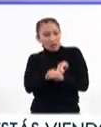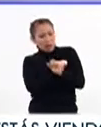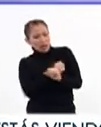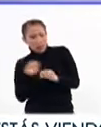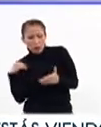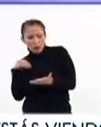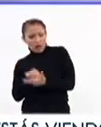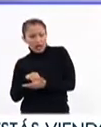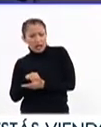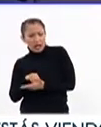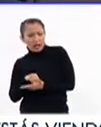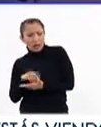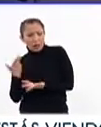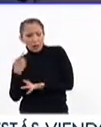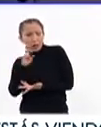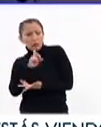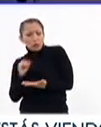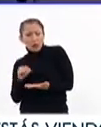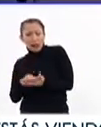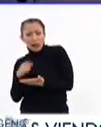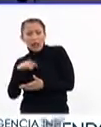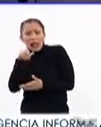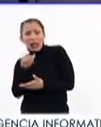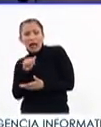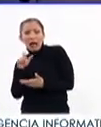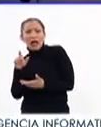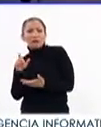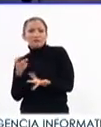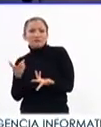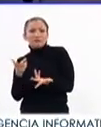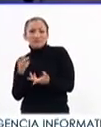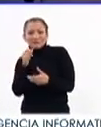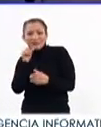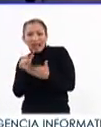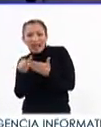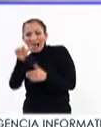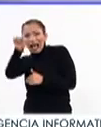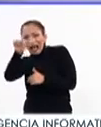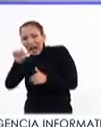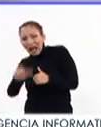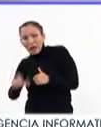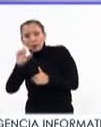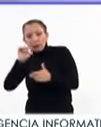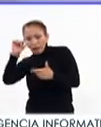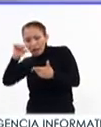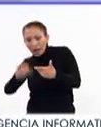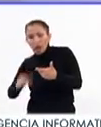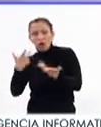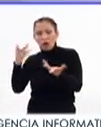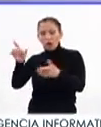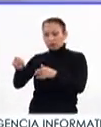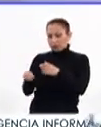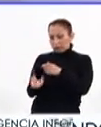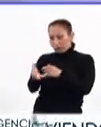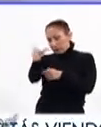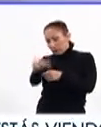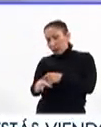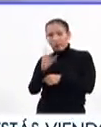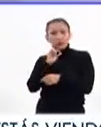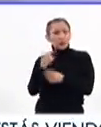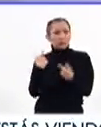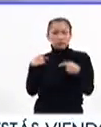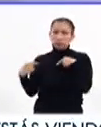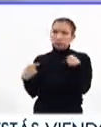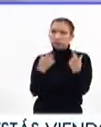precisamente flexibilizar, ¿no?, estas posturas de incluir más palabras femeninas o acepciones femeninas dentro de las palabras. Es